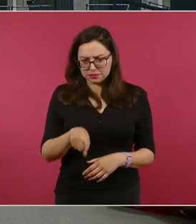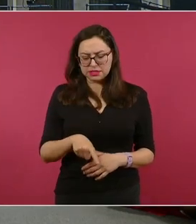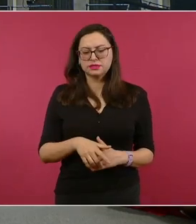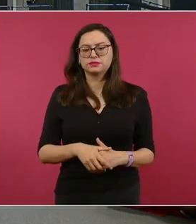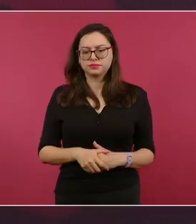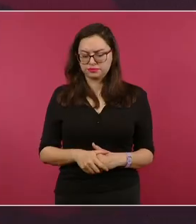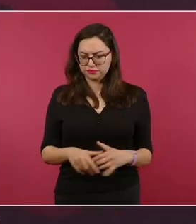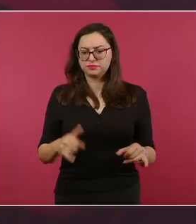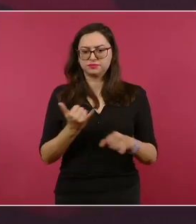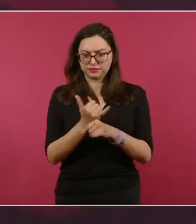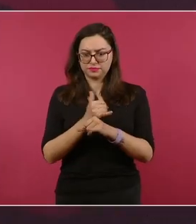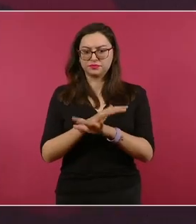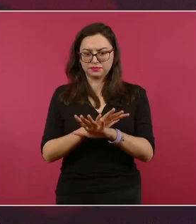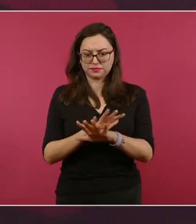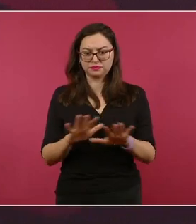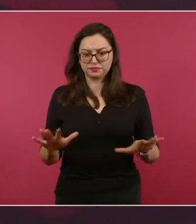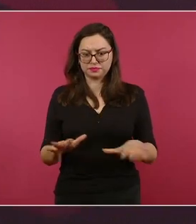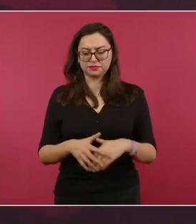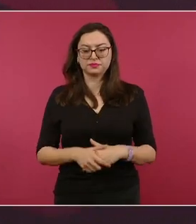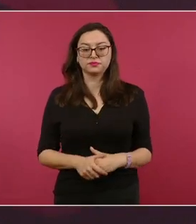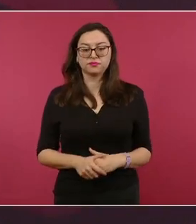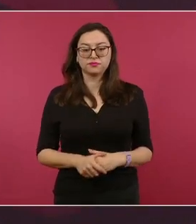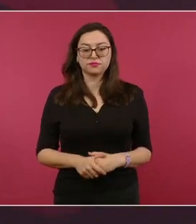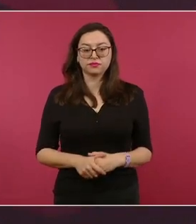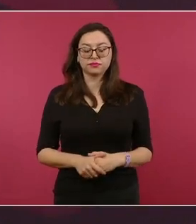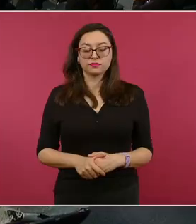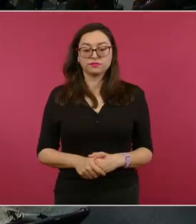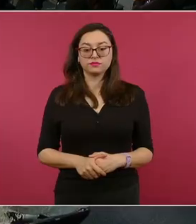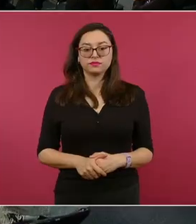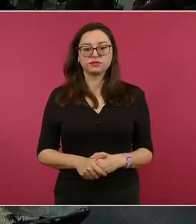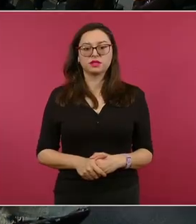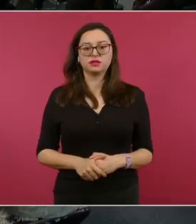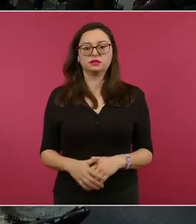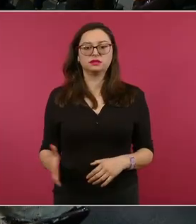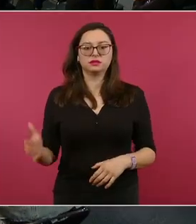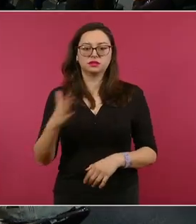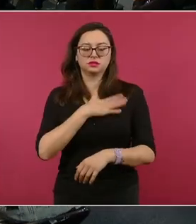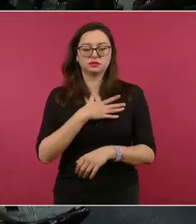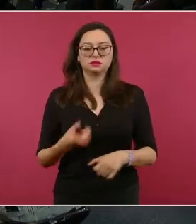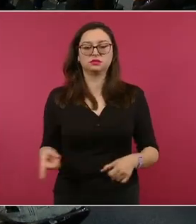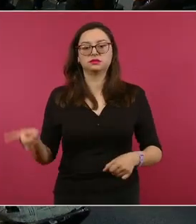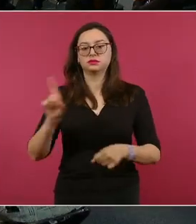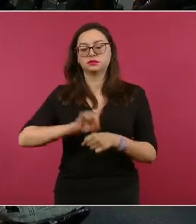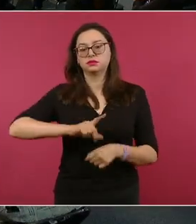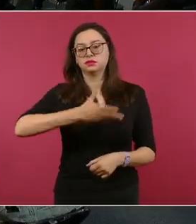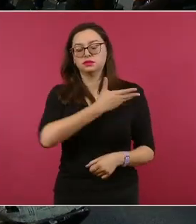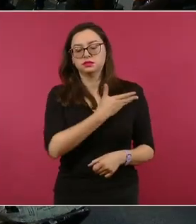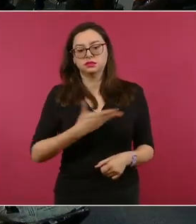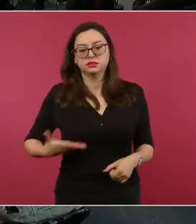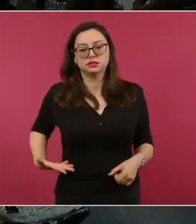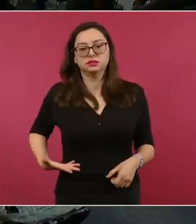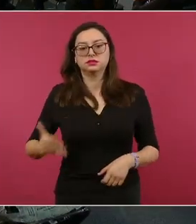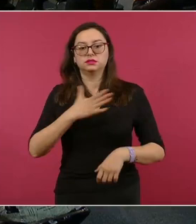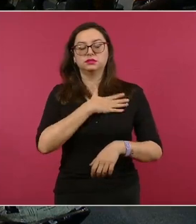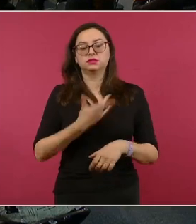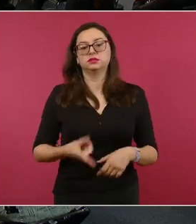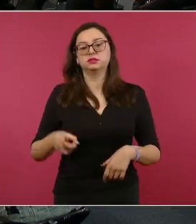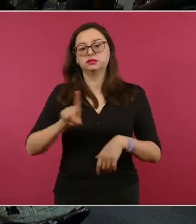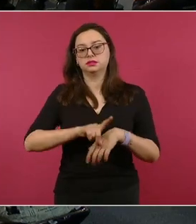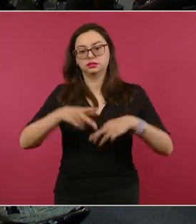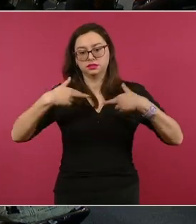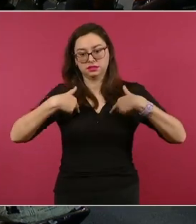también damos información sobre eso. Gracias. Buenos días, señor presidente. Buenos días, canciller. Buenos